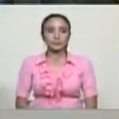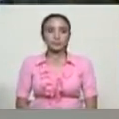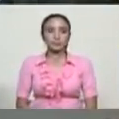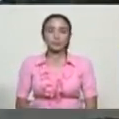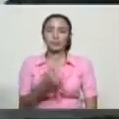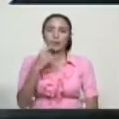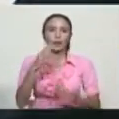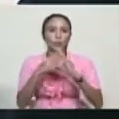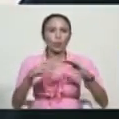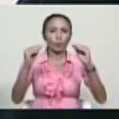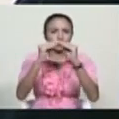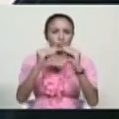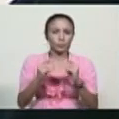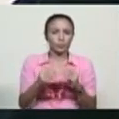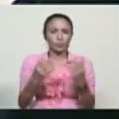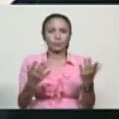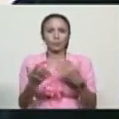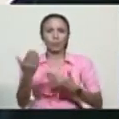coherencia,